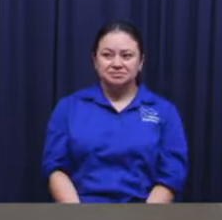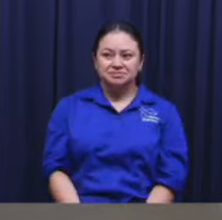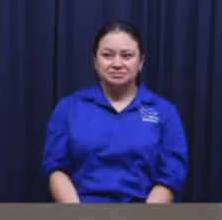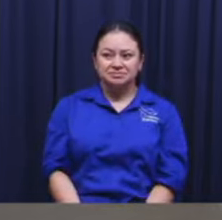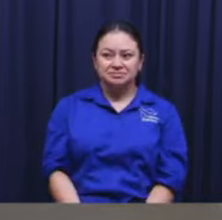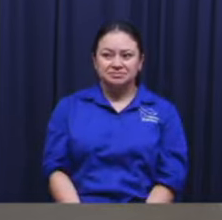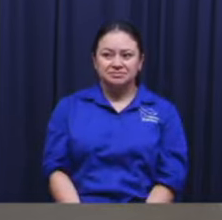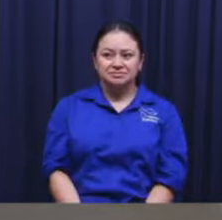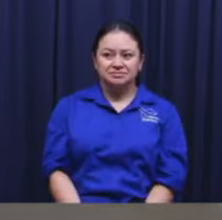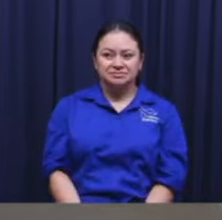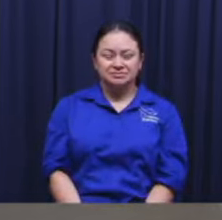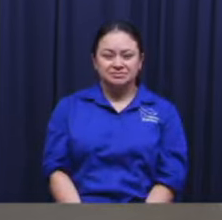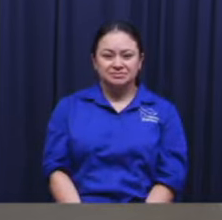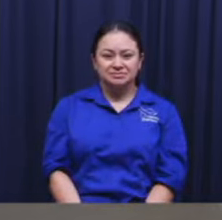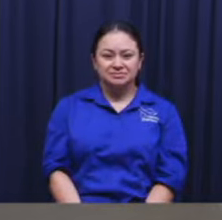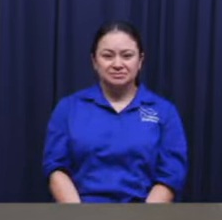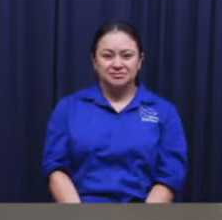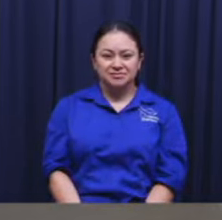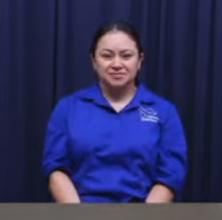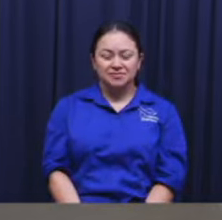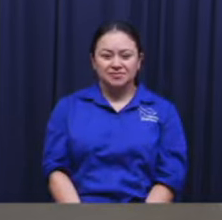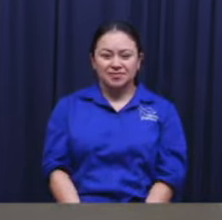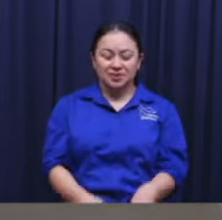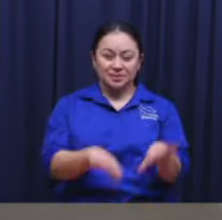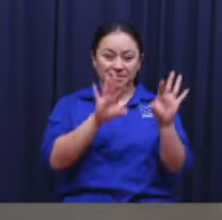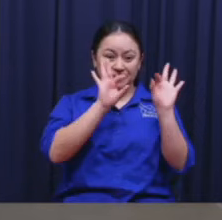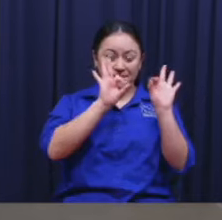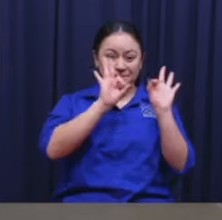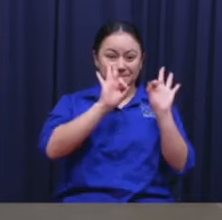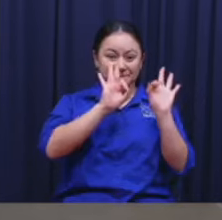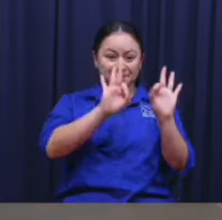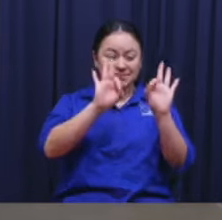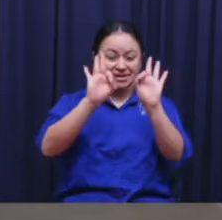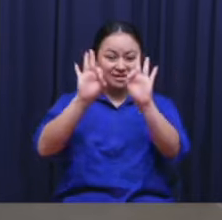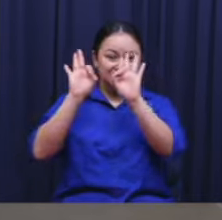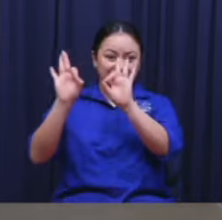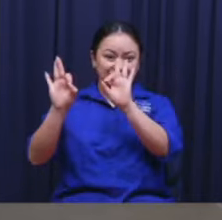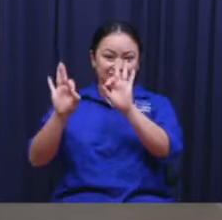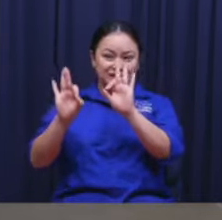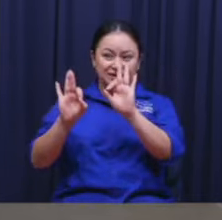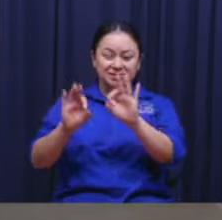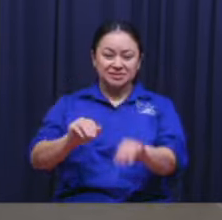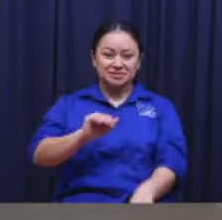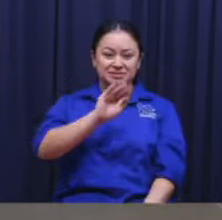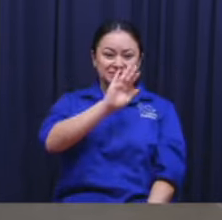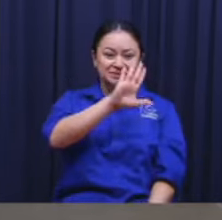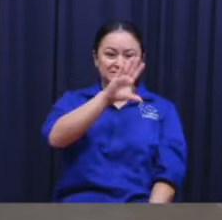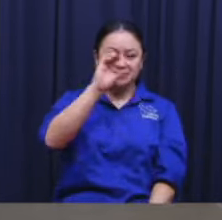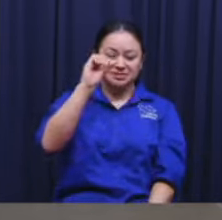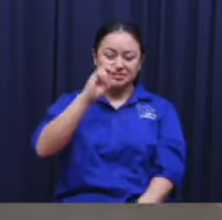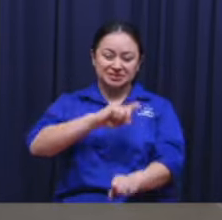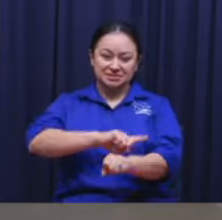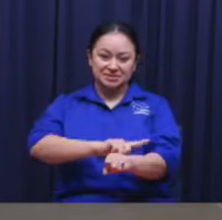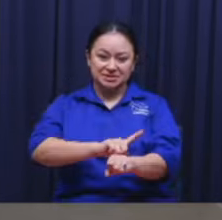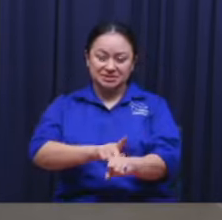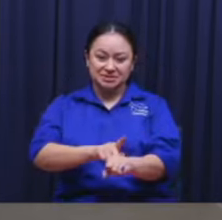50 minutos para poder ministrar los otros 10, pero como los cultos son así, entonces ministro menos.